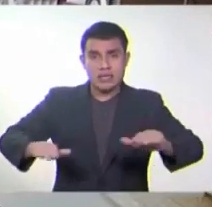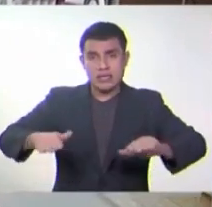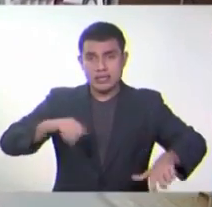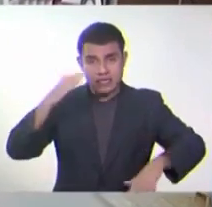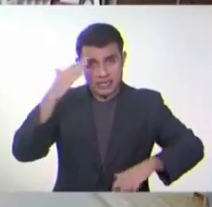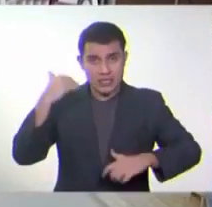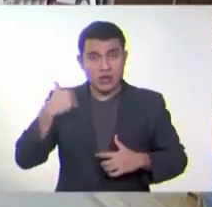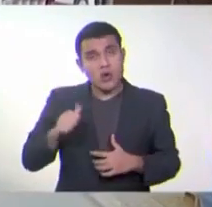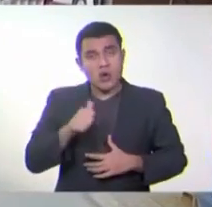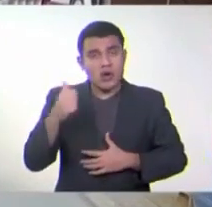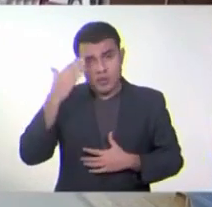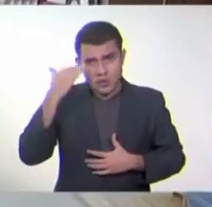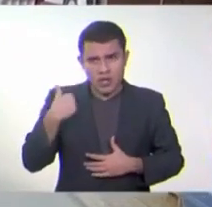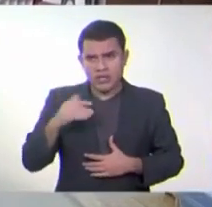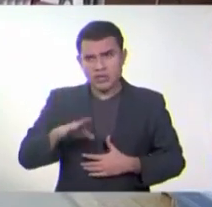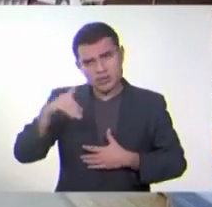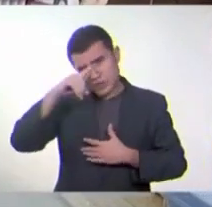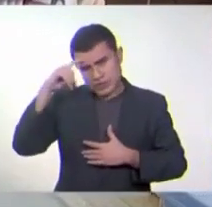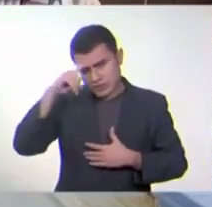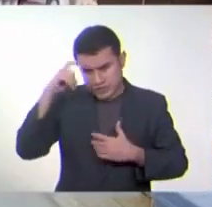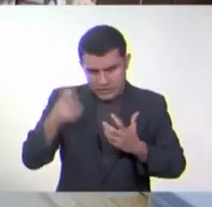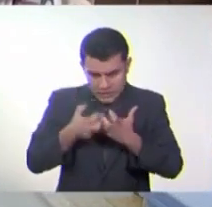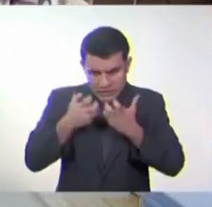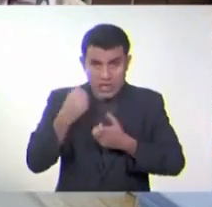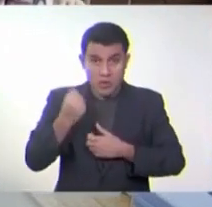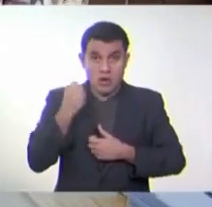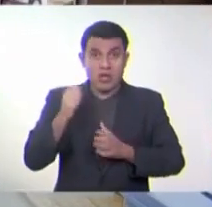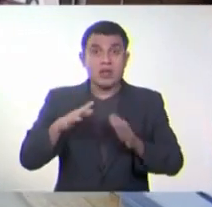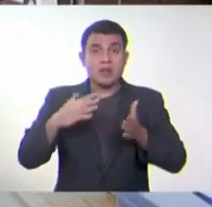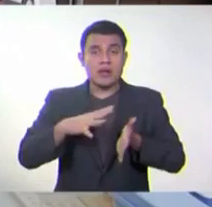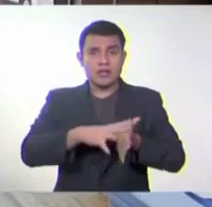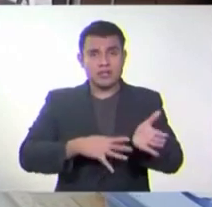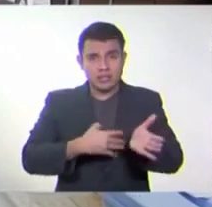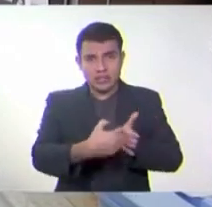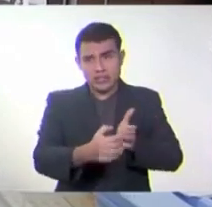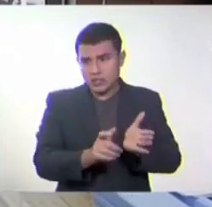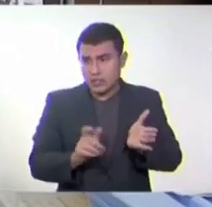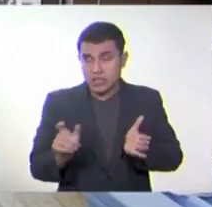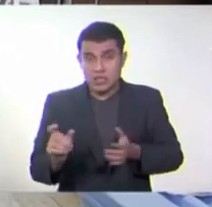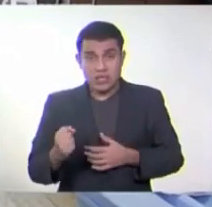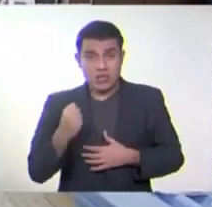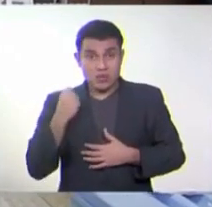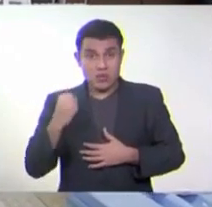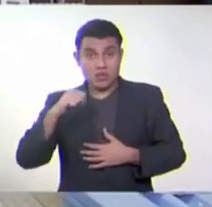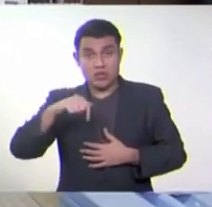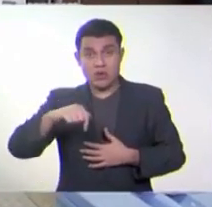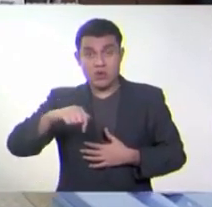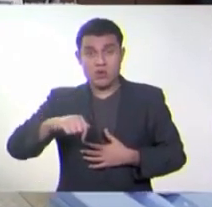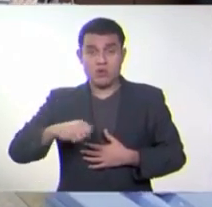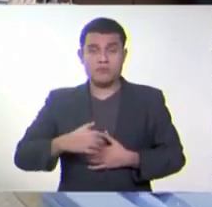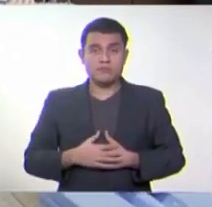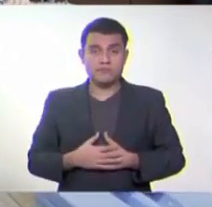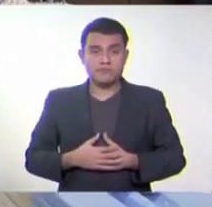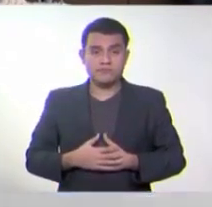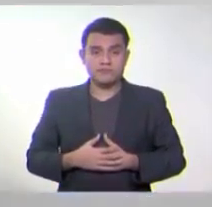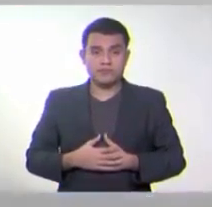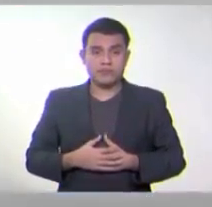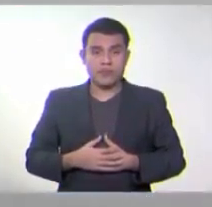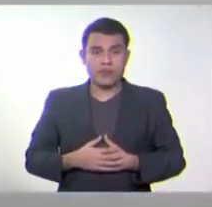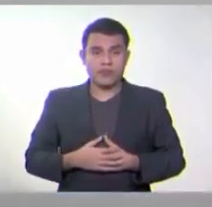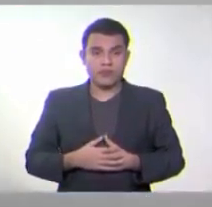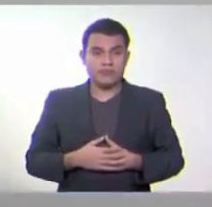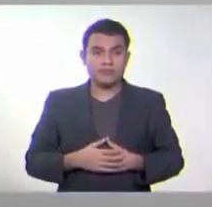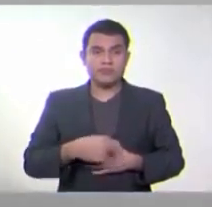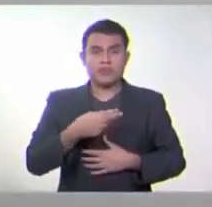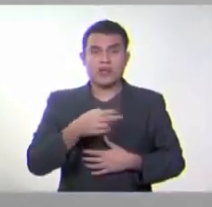mujeres cuya labor ha sido crucial para que la tabla periódica sea tal y como es actualmente han sido